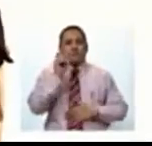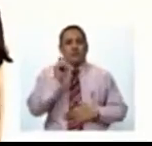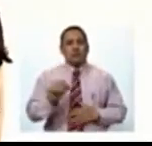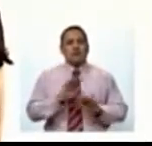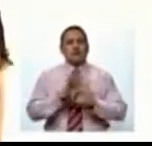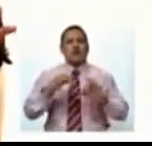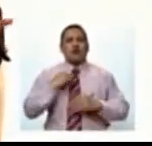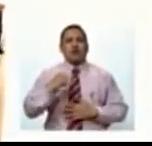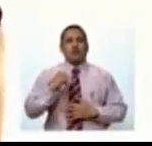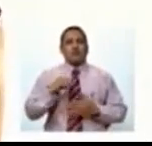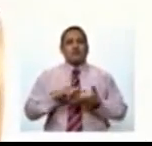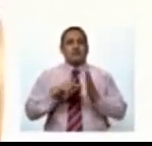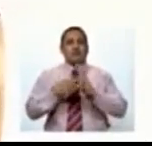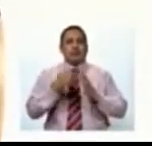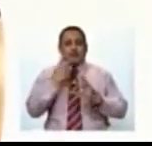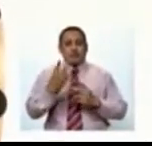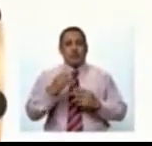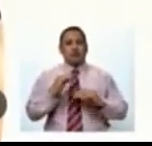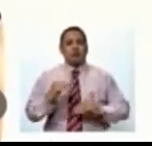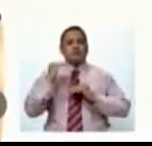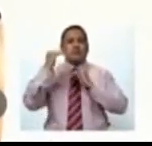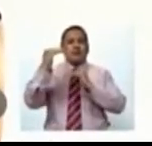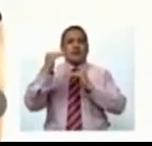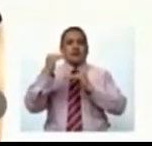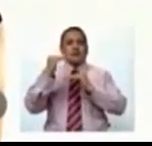agraviado. Naturalmente que esta es una categoría